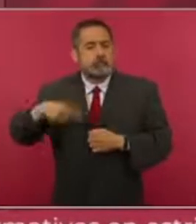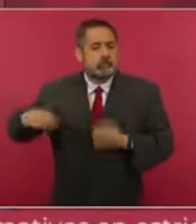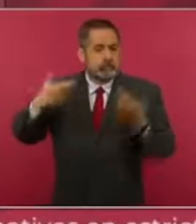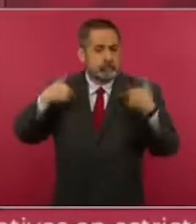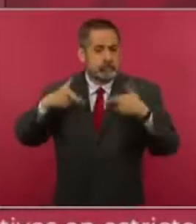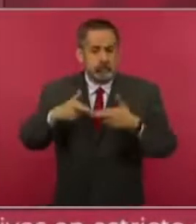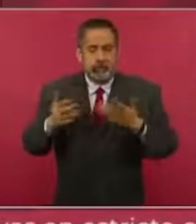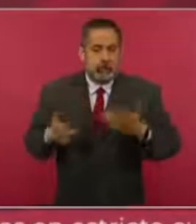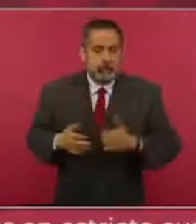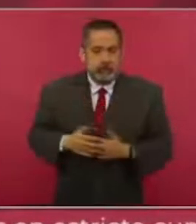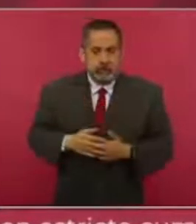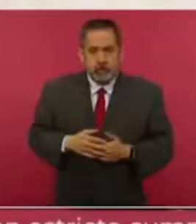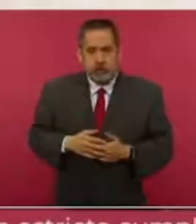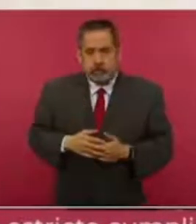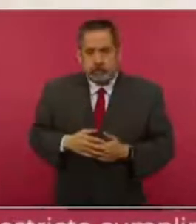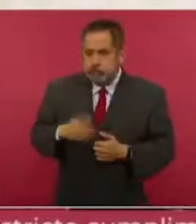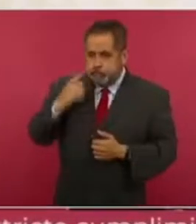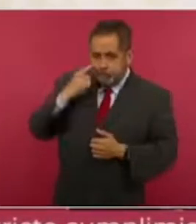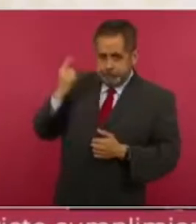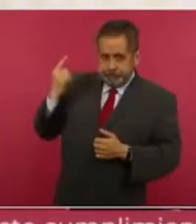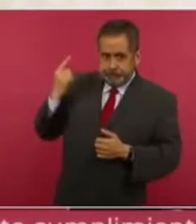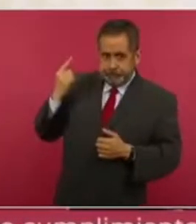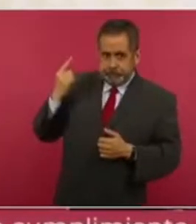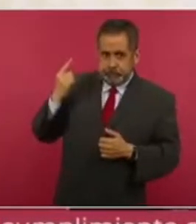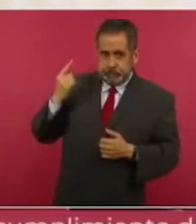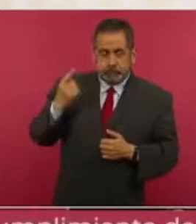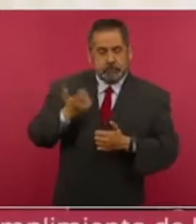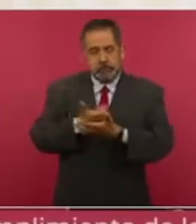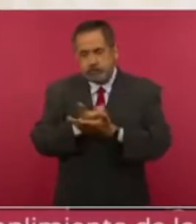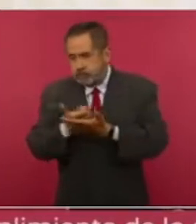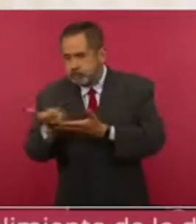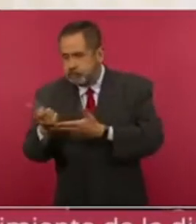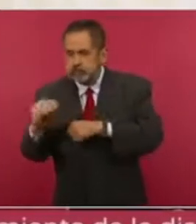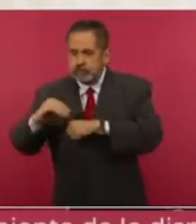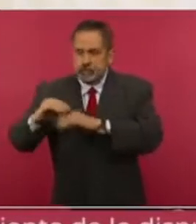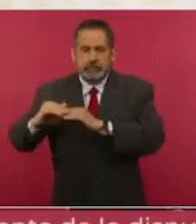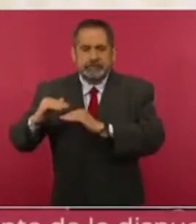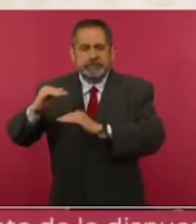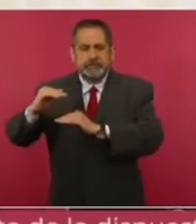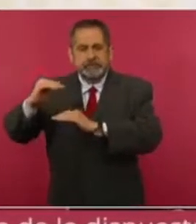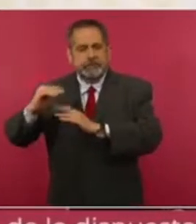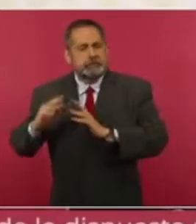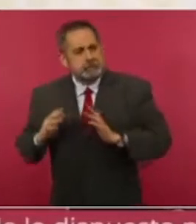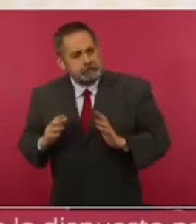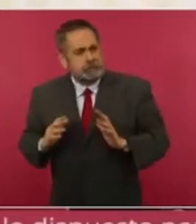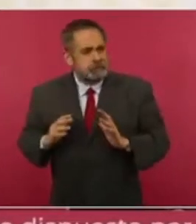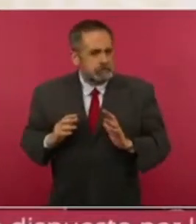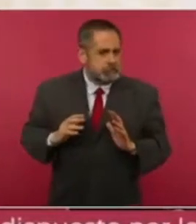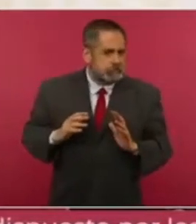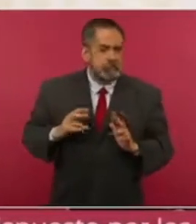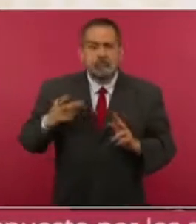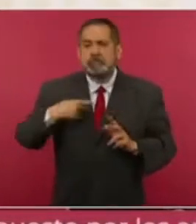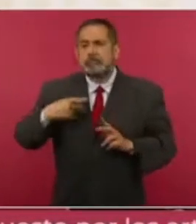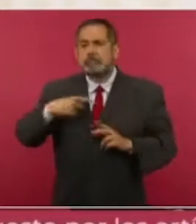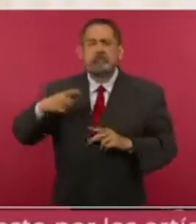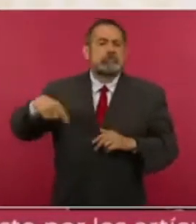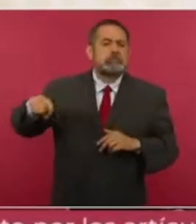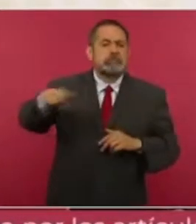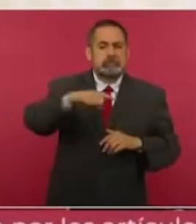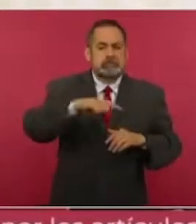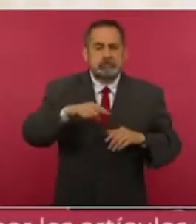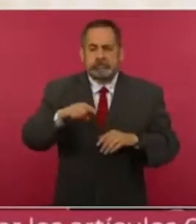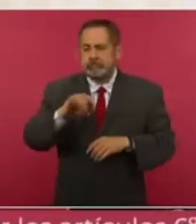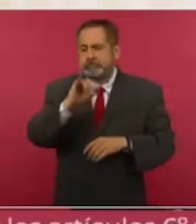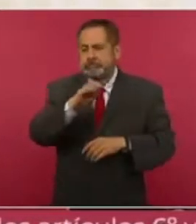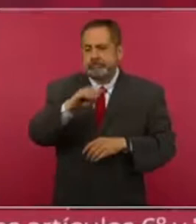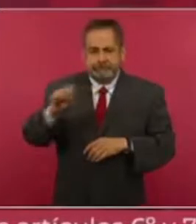Porque ahora que ha incrementado el salario, ya un trabajador promedio del